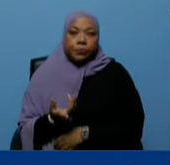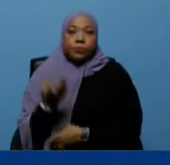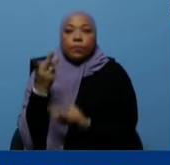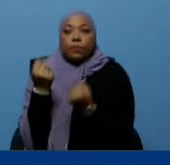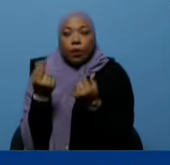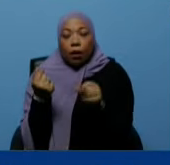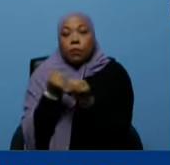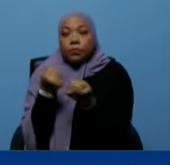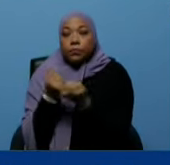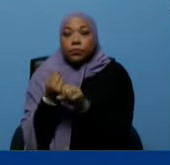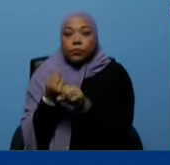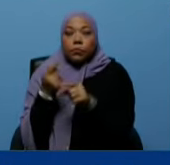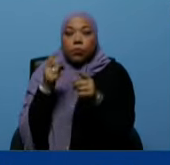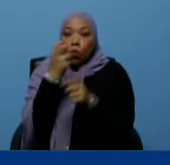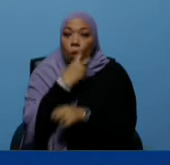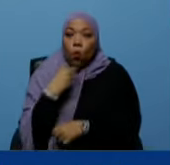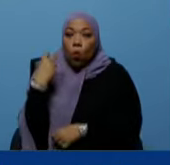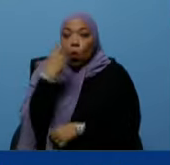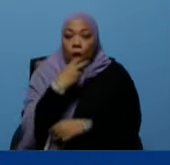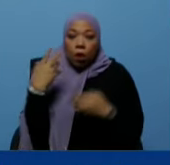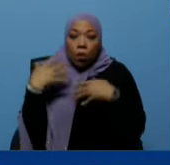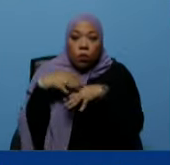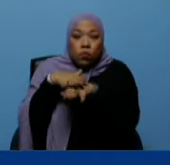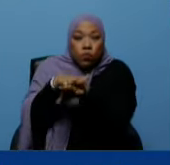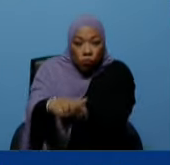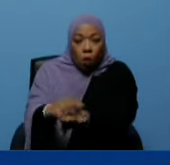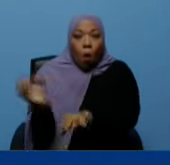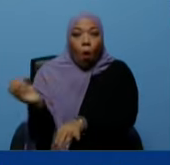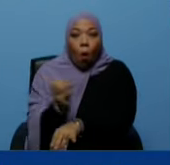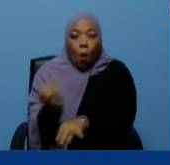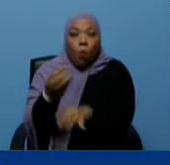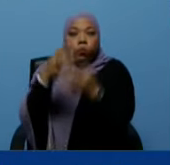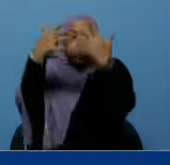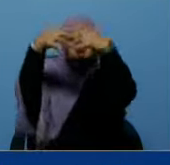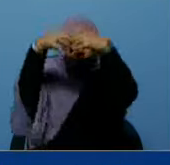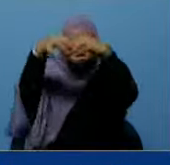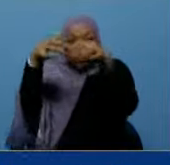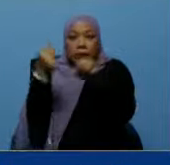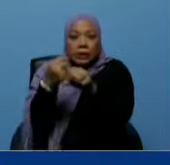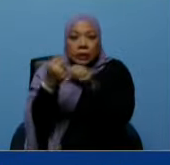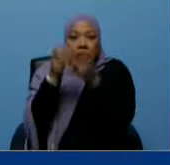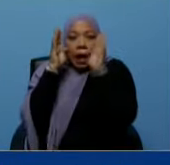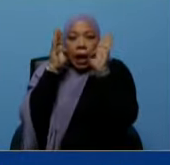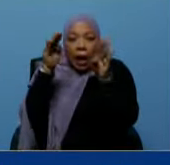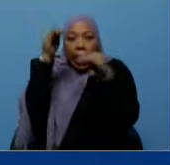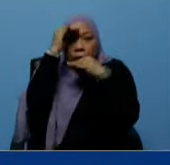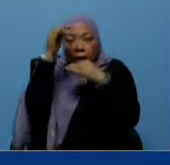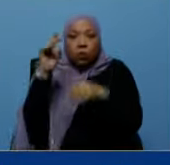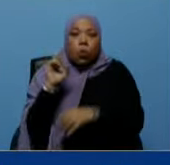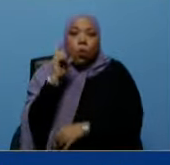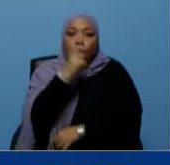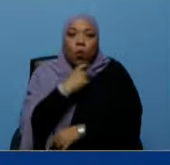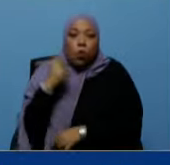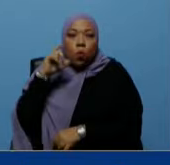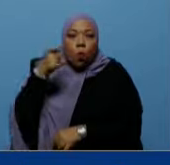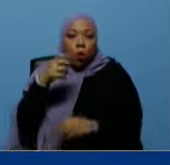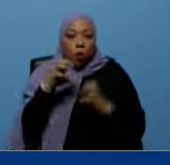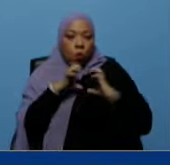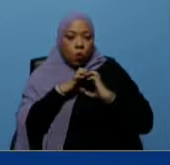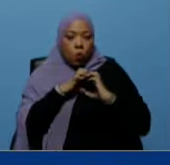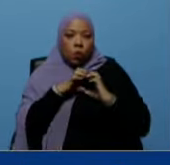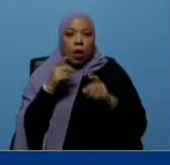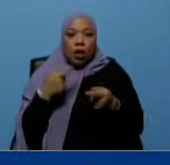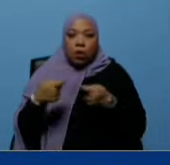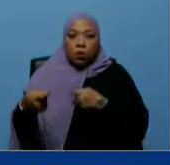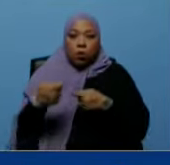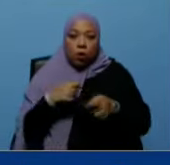costar una terapia integral para un niño que requiera atención odontológica, cardiológica,